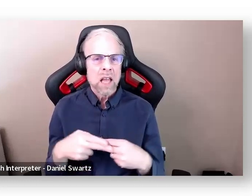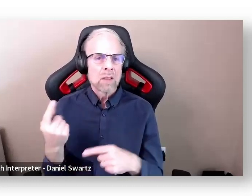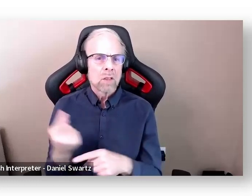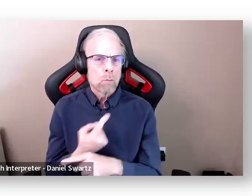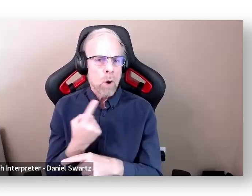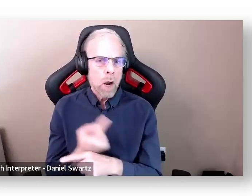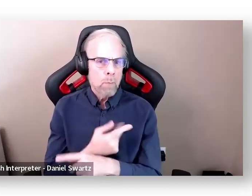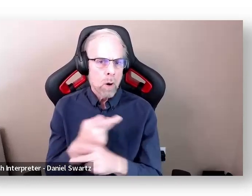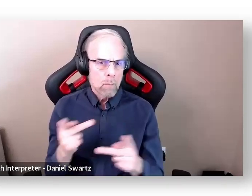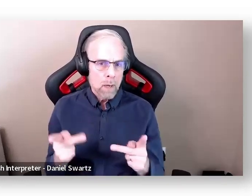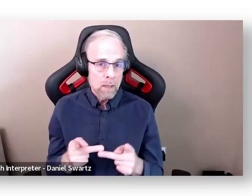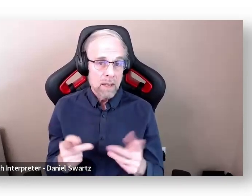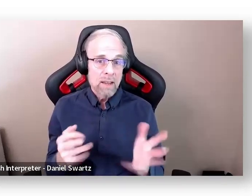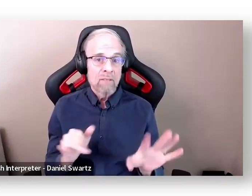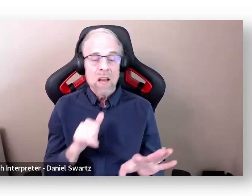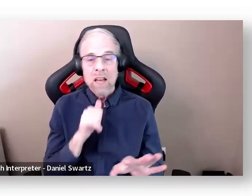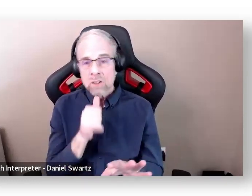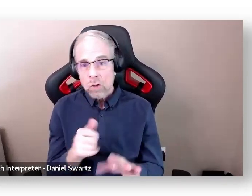video.